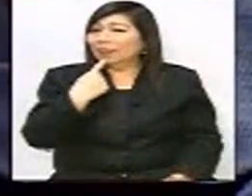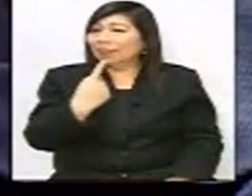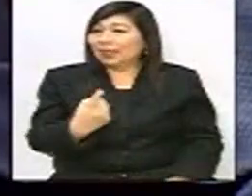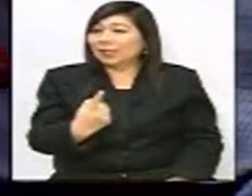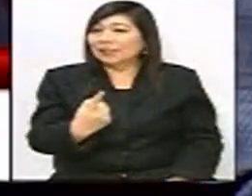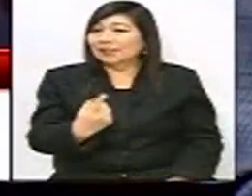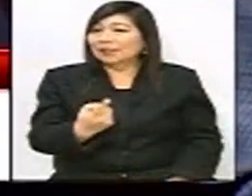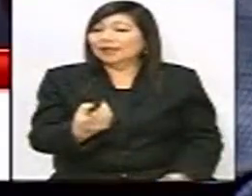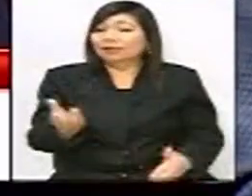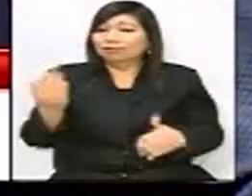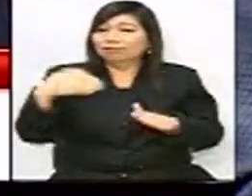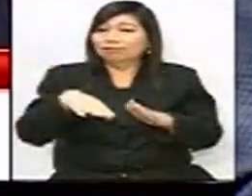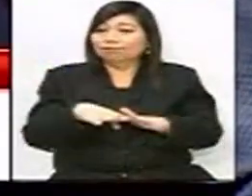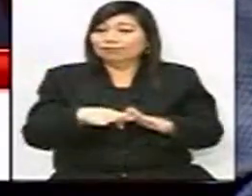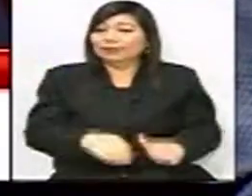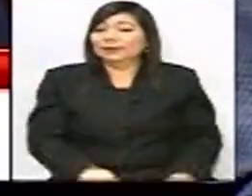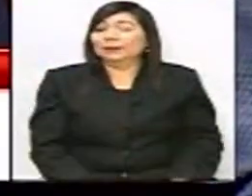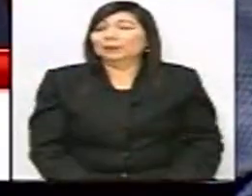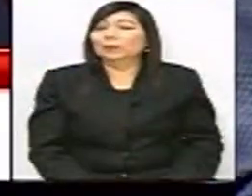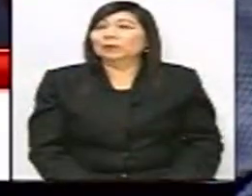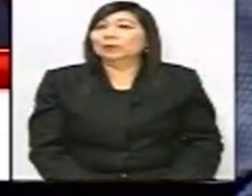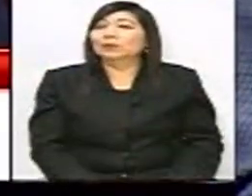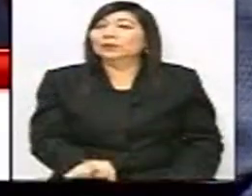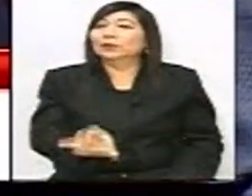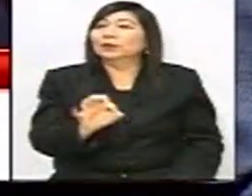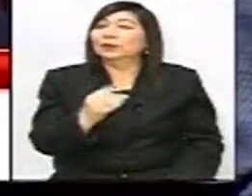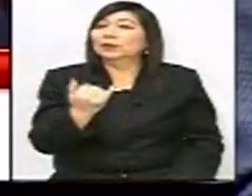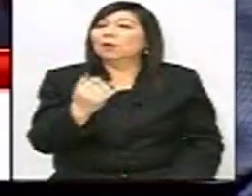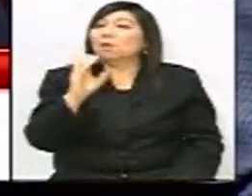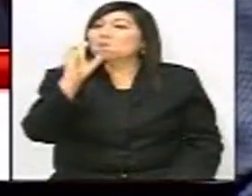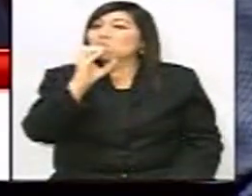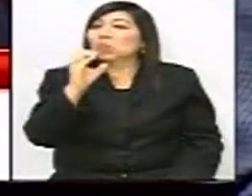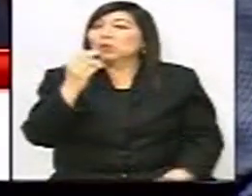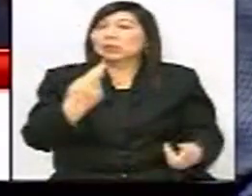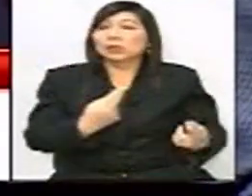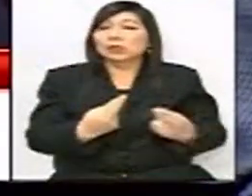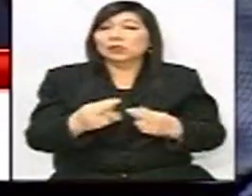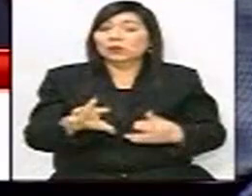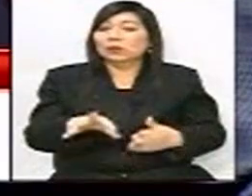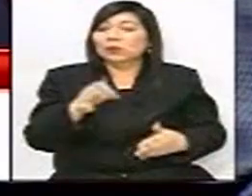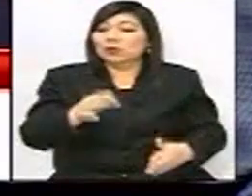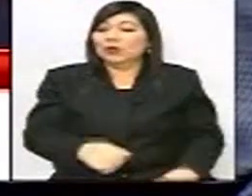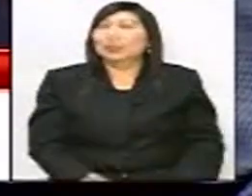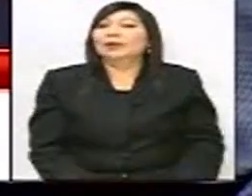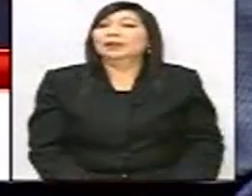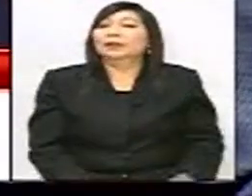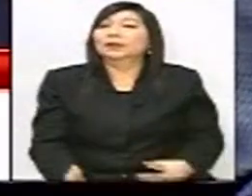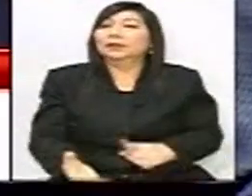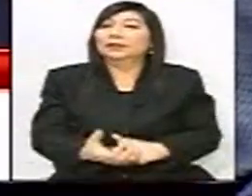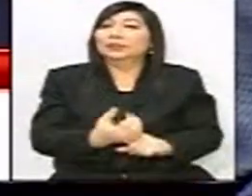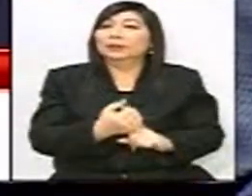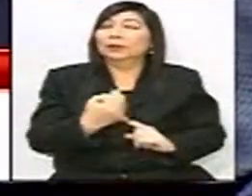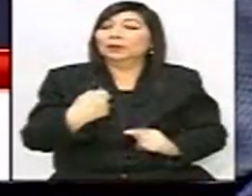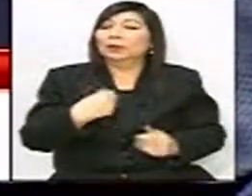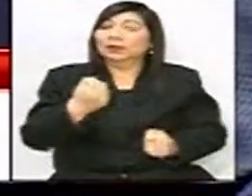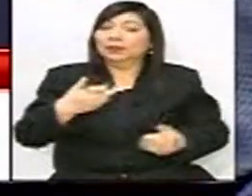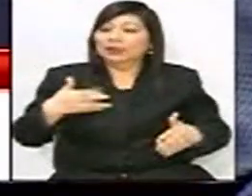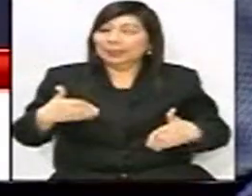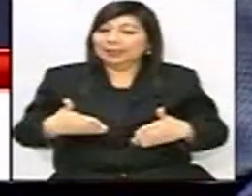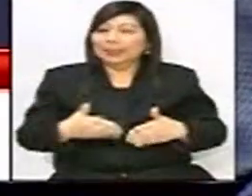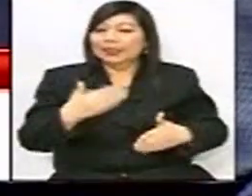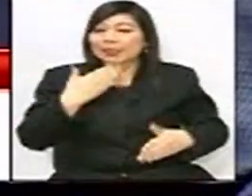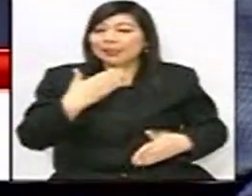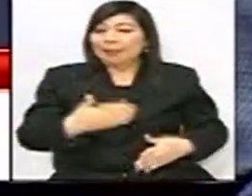de manera integral en solucionar y buscar alternativas de solución de recuperar nuestros peajes. Muchas